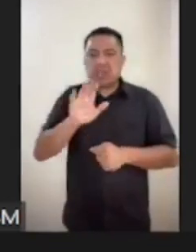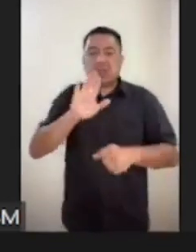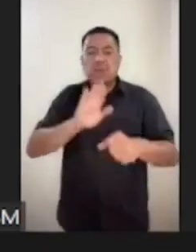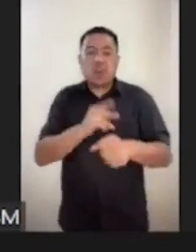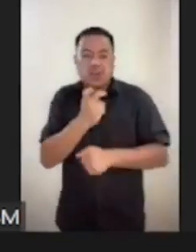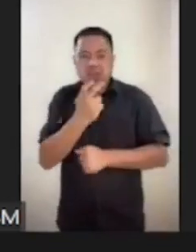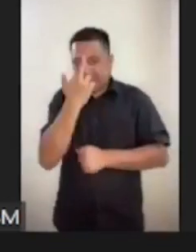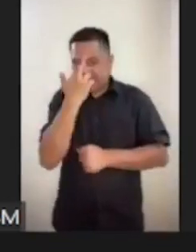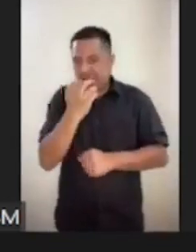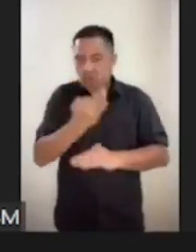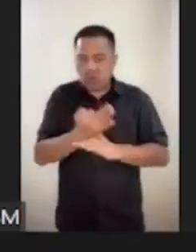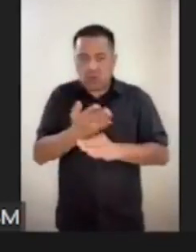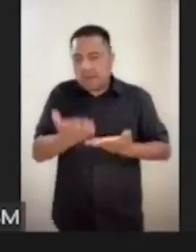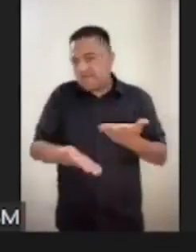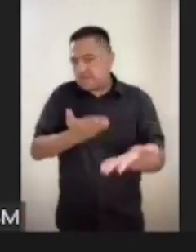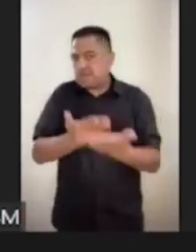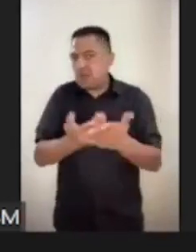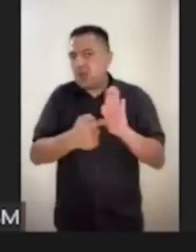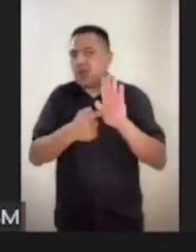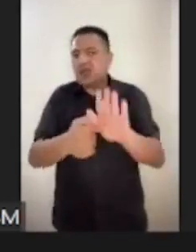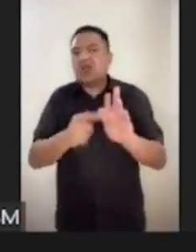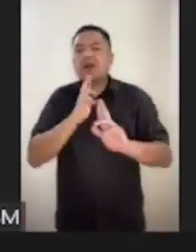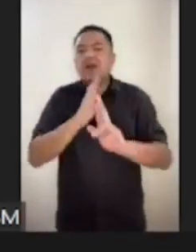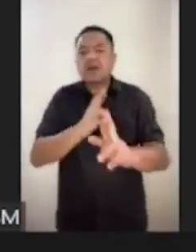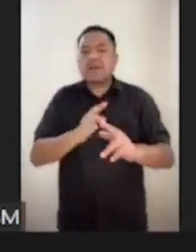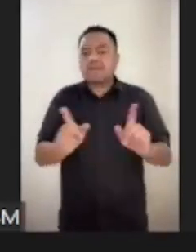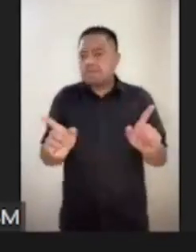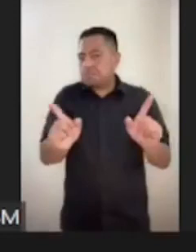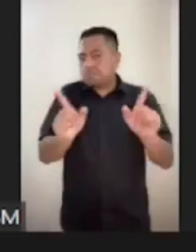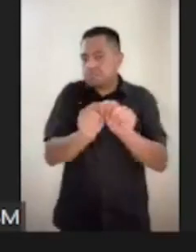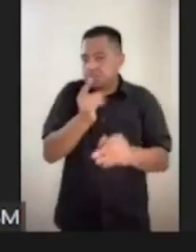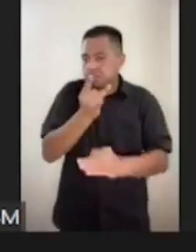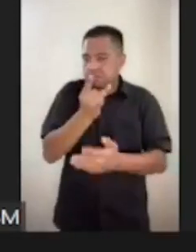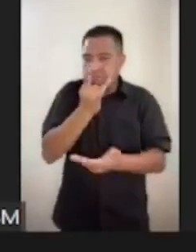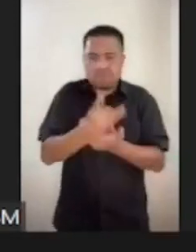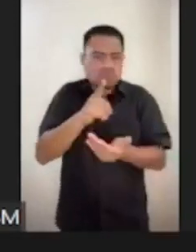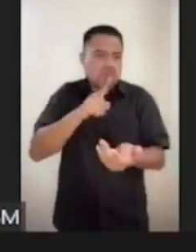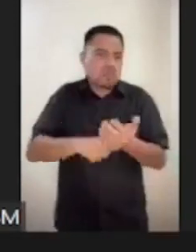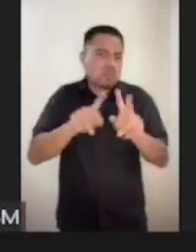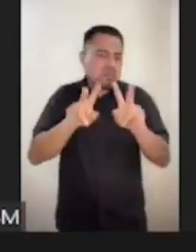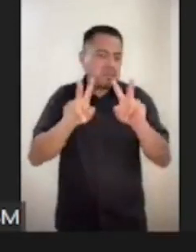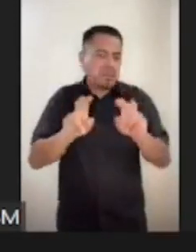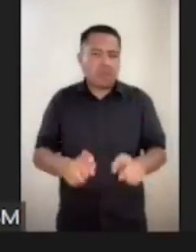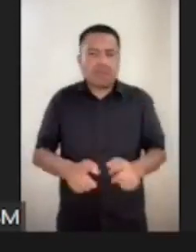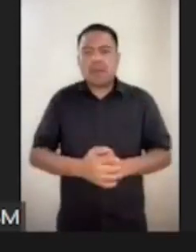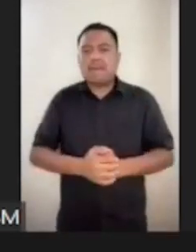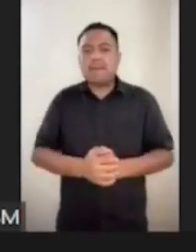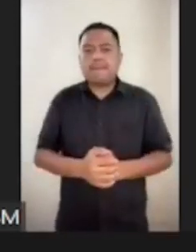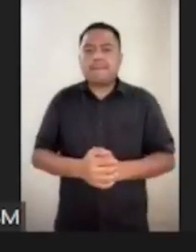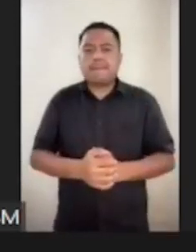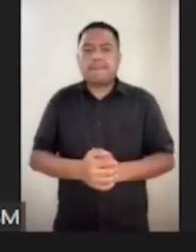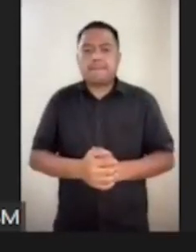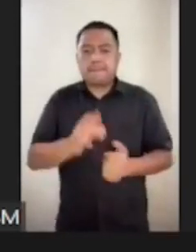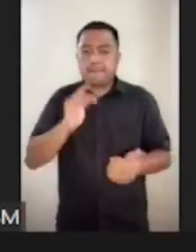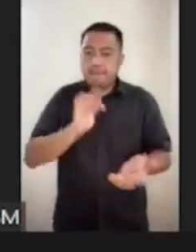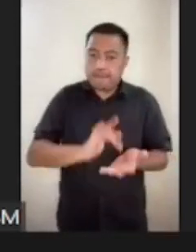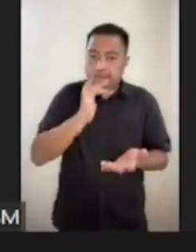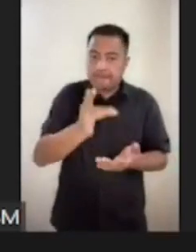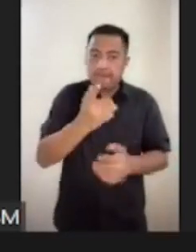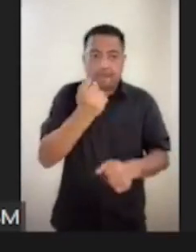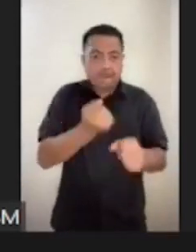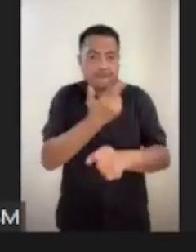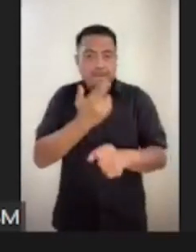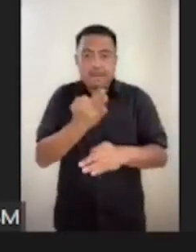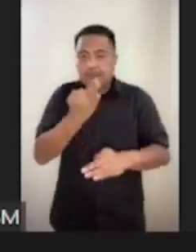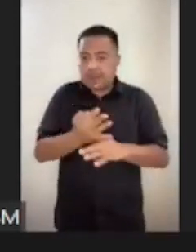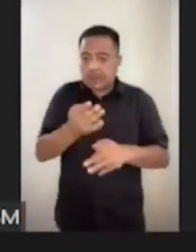expuestas en la presente resolución. Es la cuenta del asunto, magistradas, magistrado. Gracias, secretario.